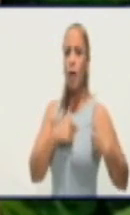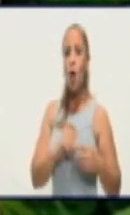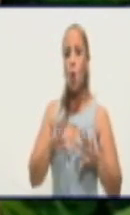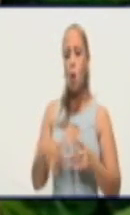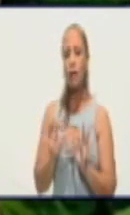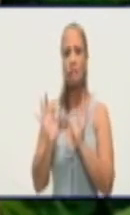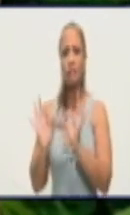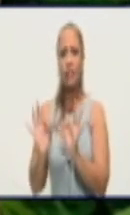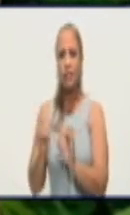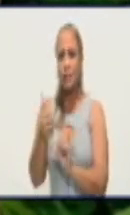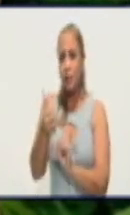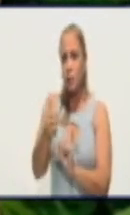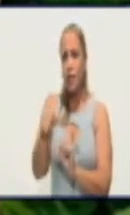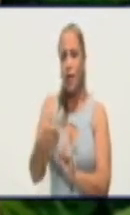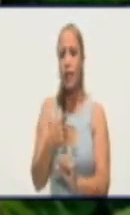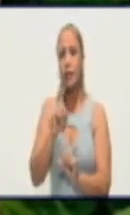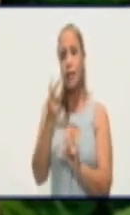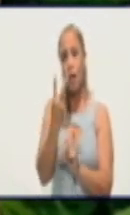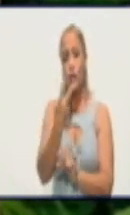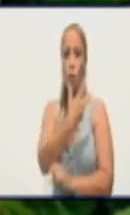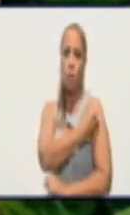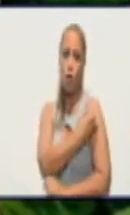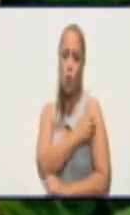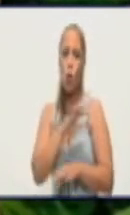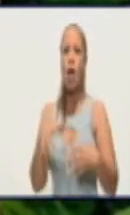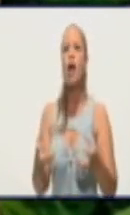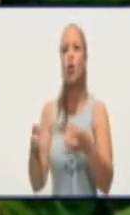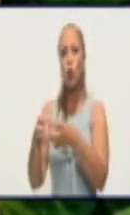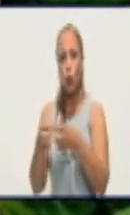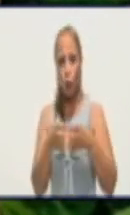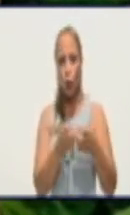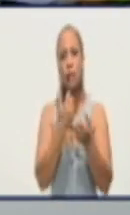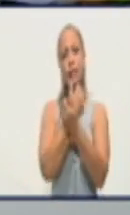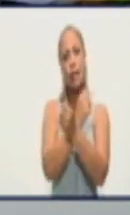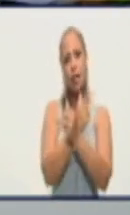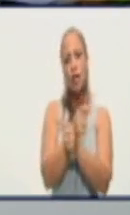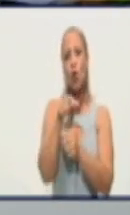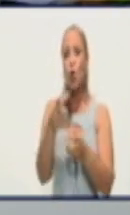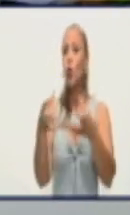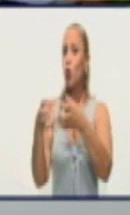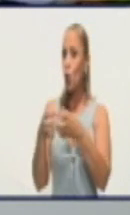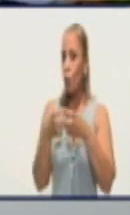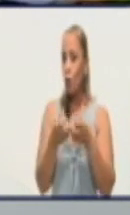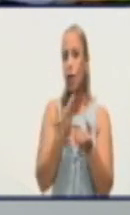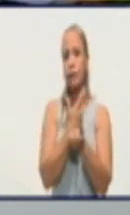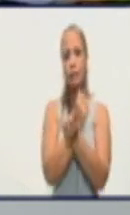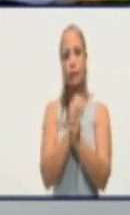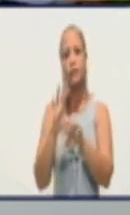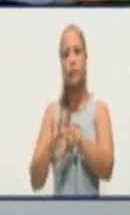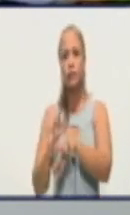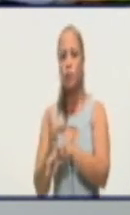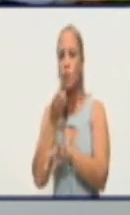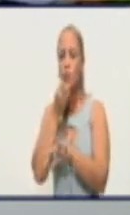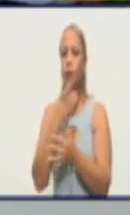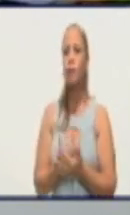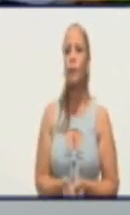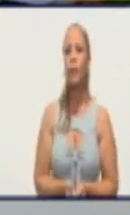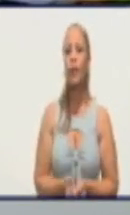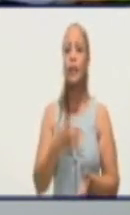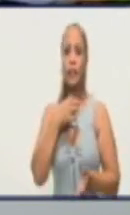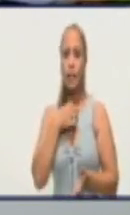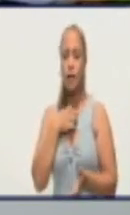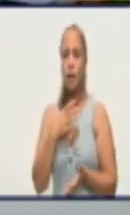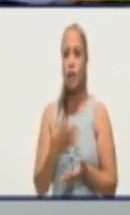en su defecto? Precisamente que en estos grupos de riesgo, grupos vulnerables, que son los que tienen los